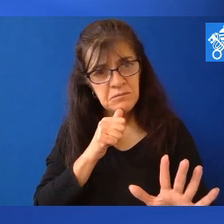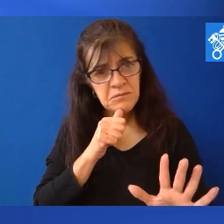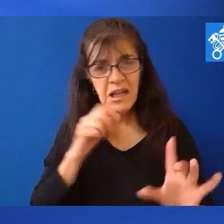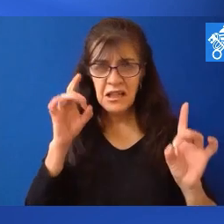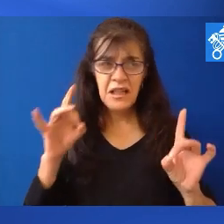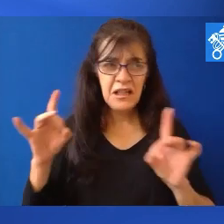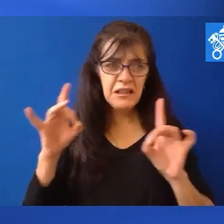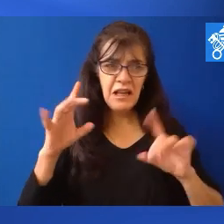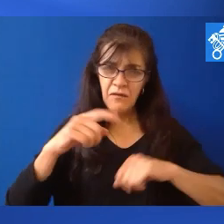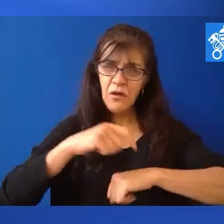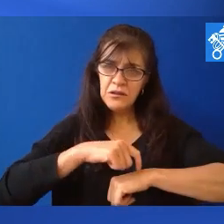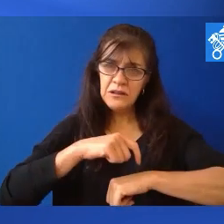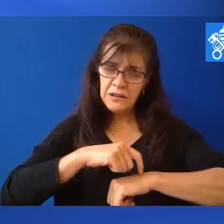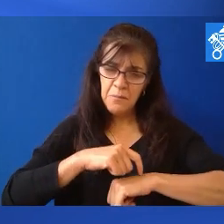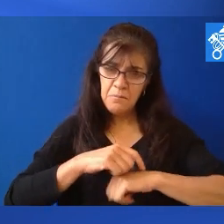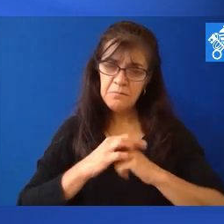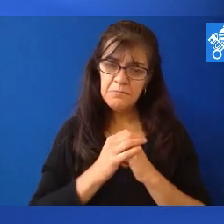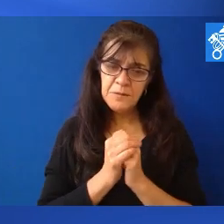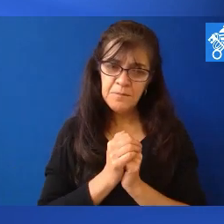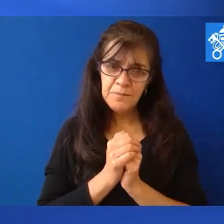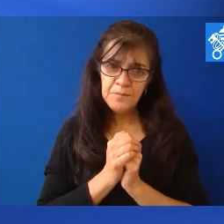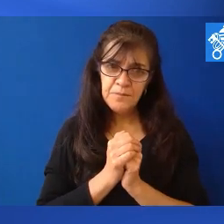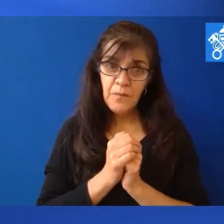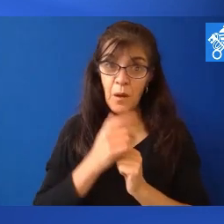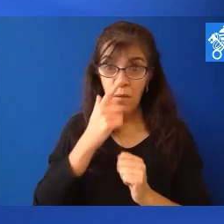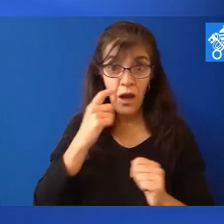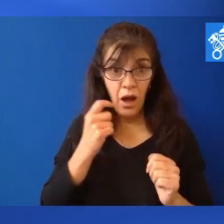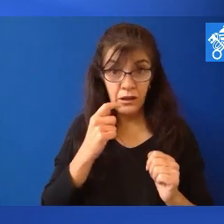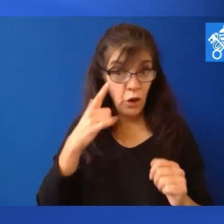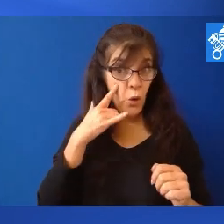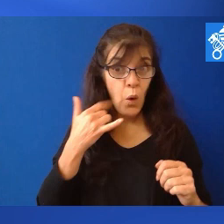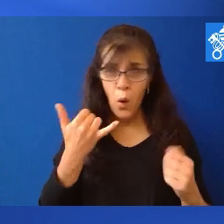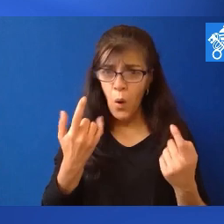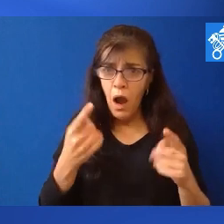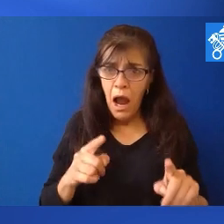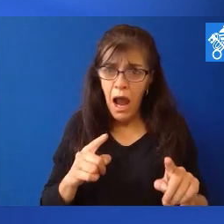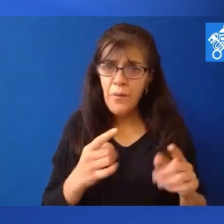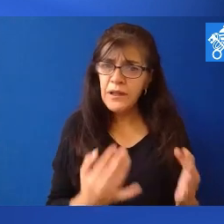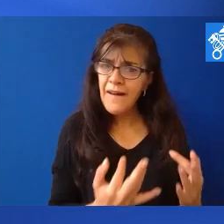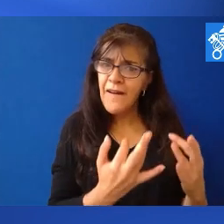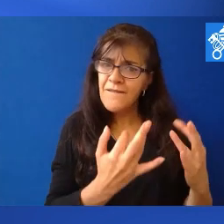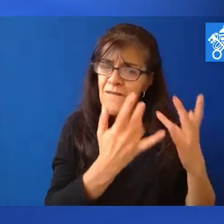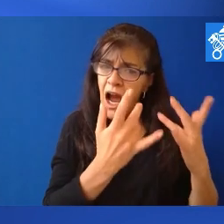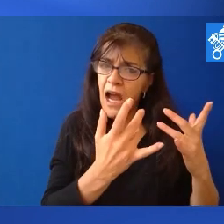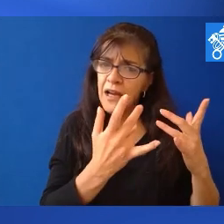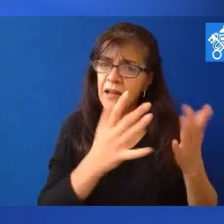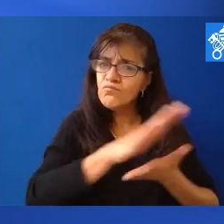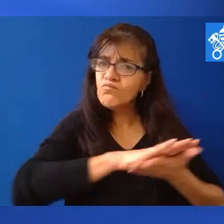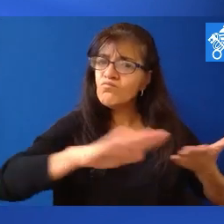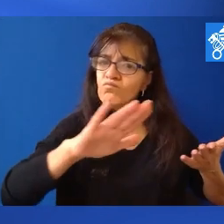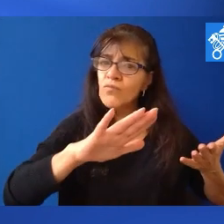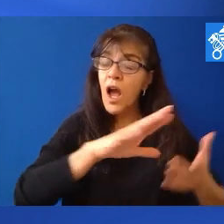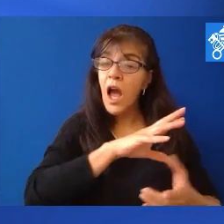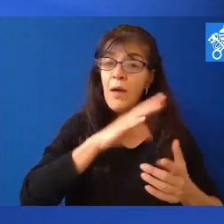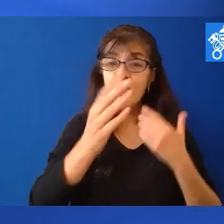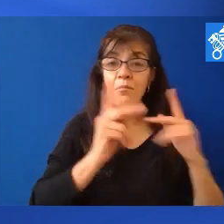paciente en las vicisitudes de tu humillación, porque el oro se purifica en el fuego y